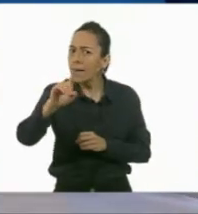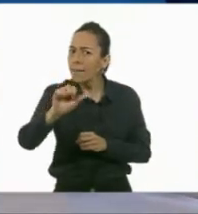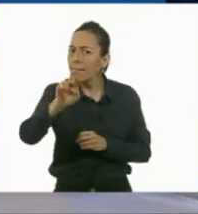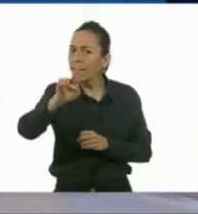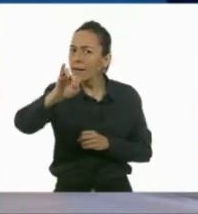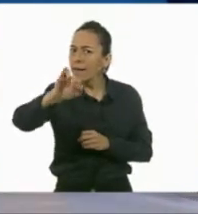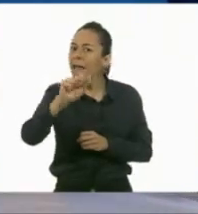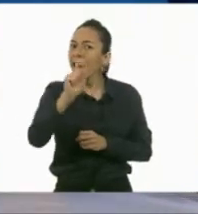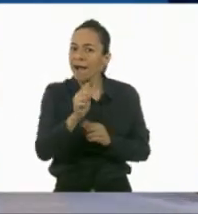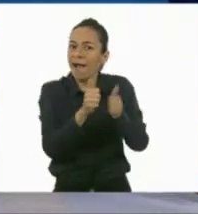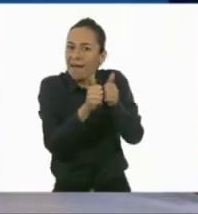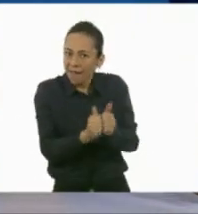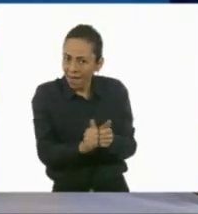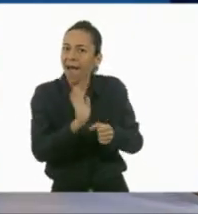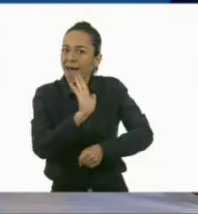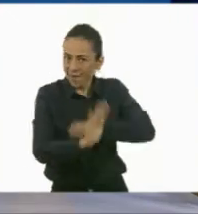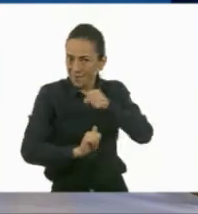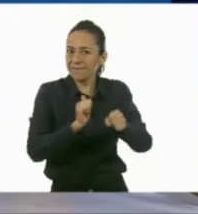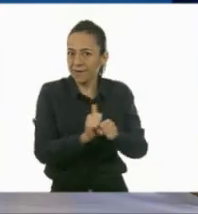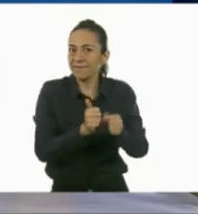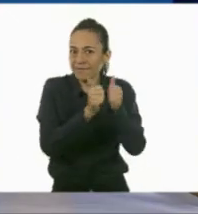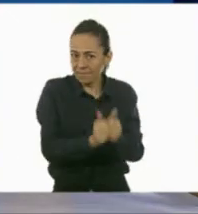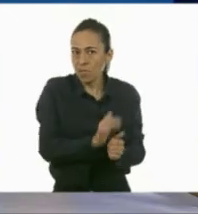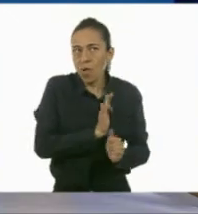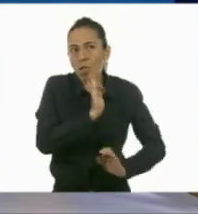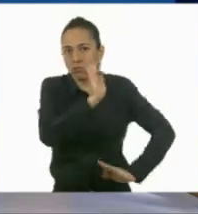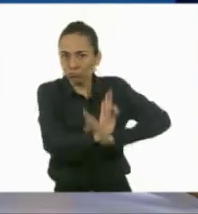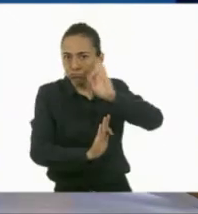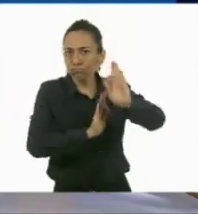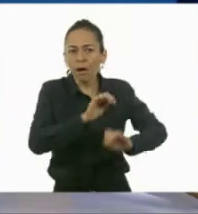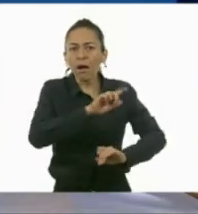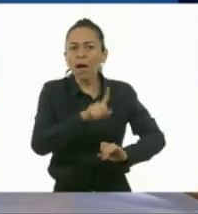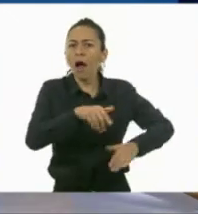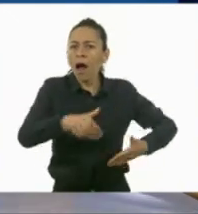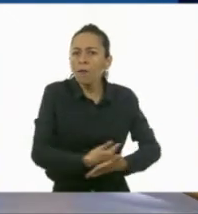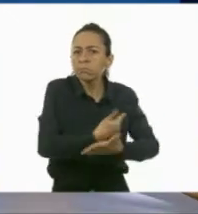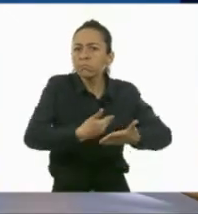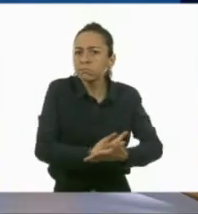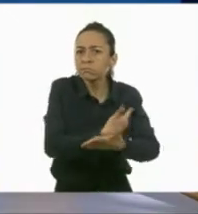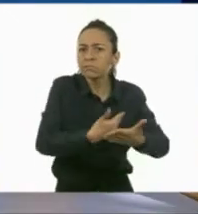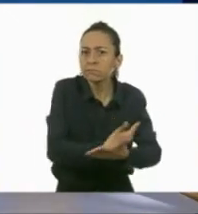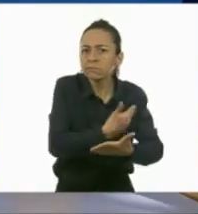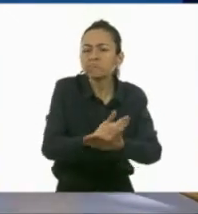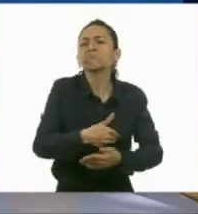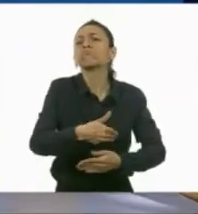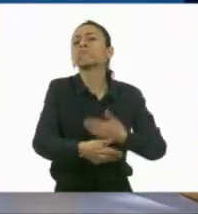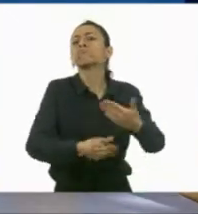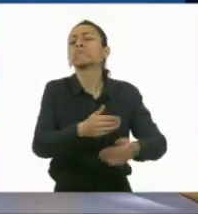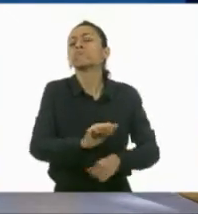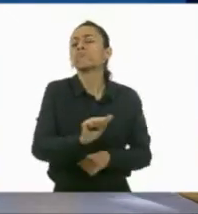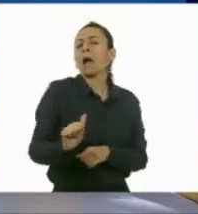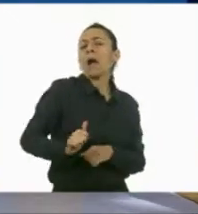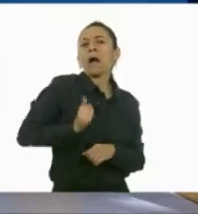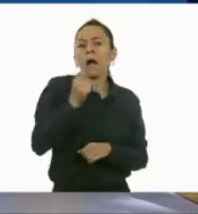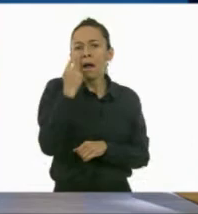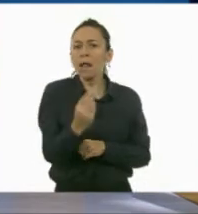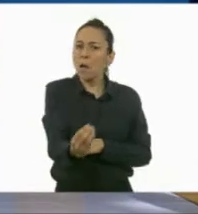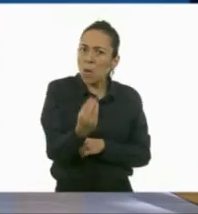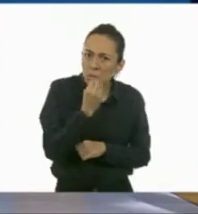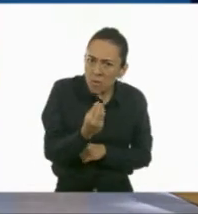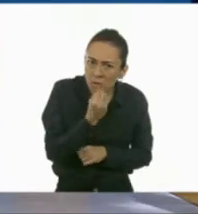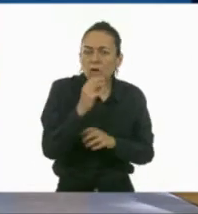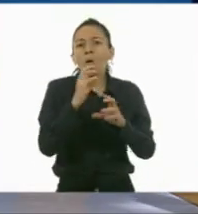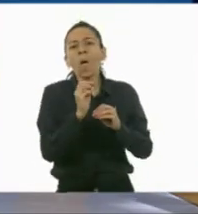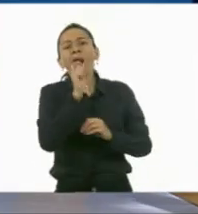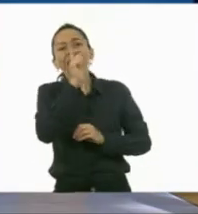vayan teniendo crías para ellos poder utilizarlos eventualmente como alimento, como animales de